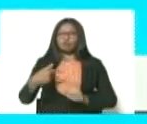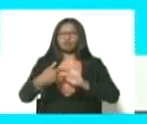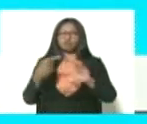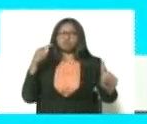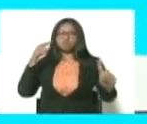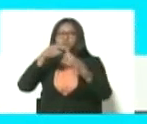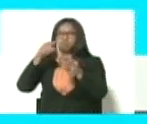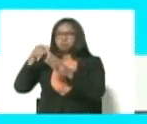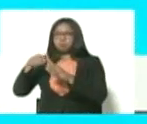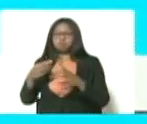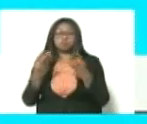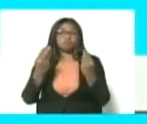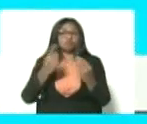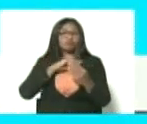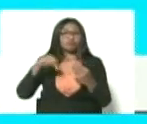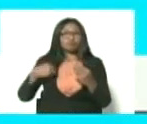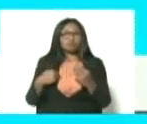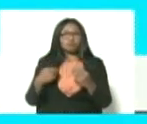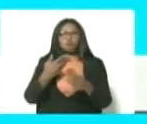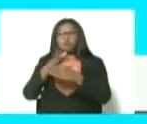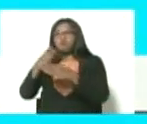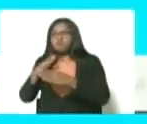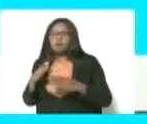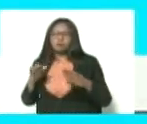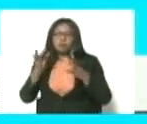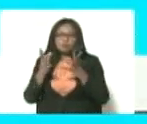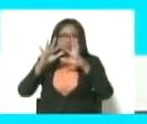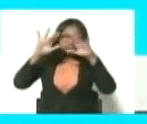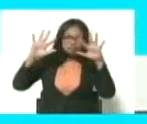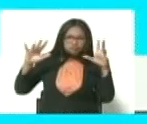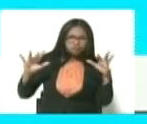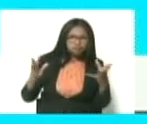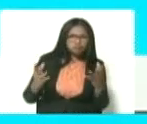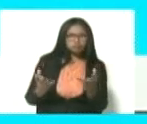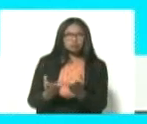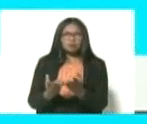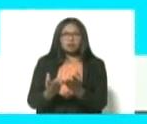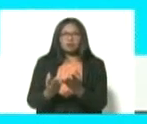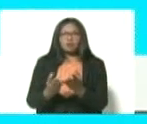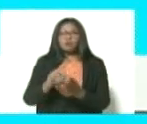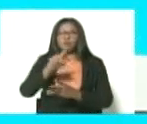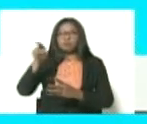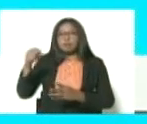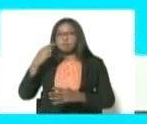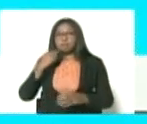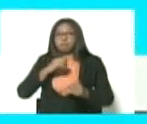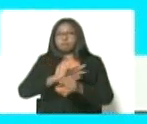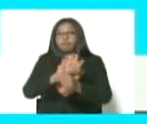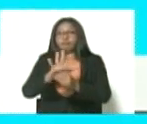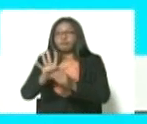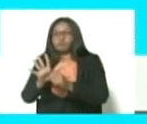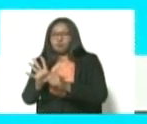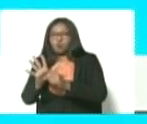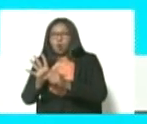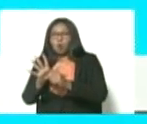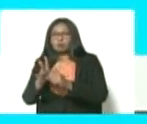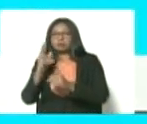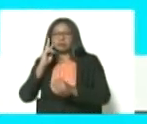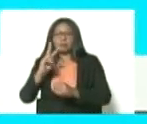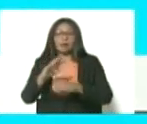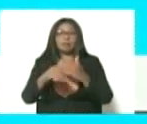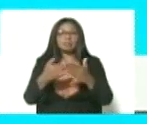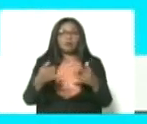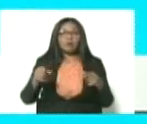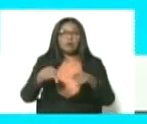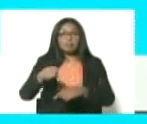metas en medio de la pandemia, porque que nadie se llame engaño, la pandemia va a marcar buena